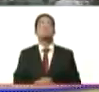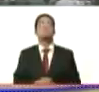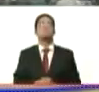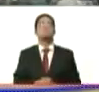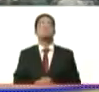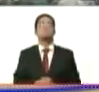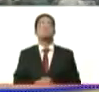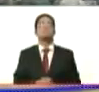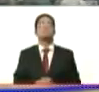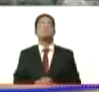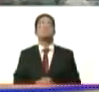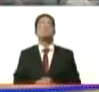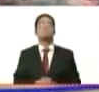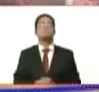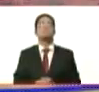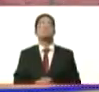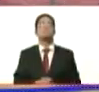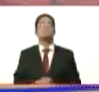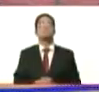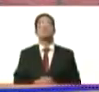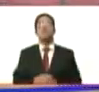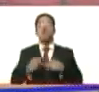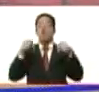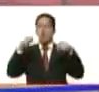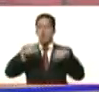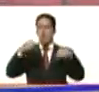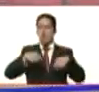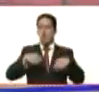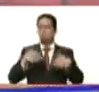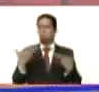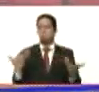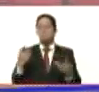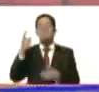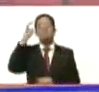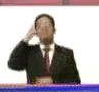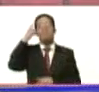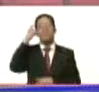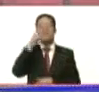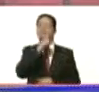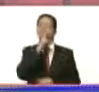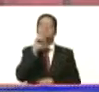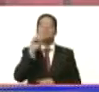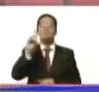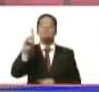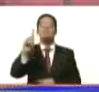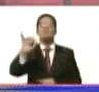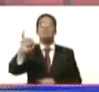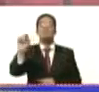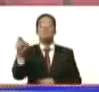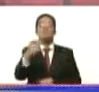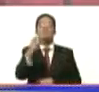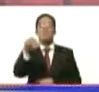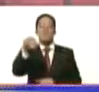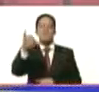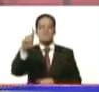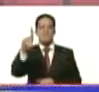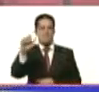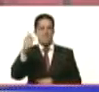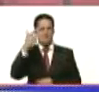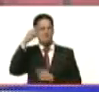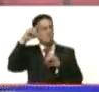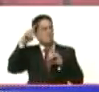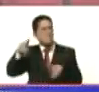Podríamos definir hoy día de la dignidad tal concepto como aquello que hace al